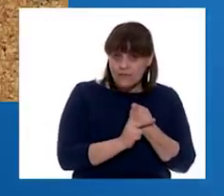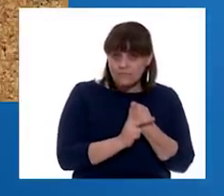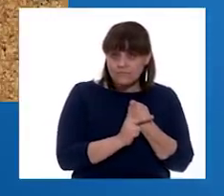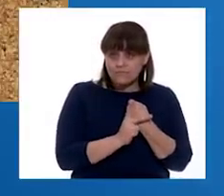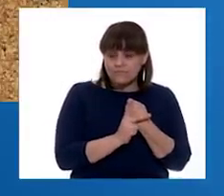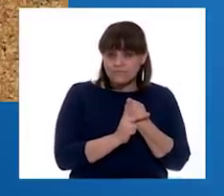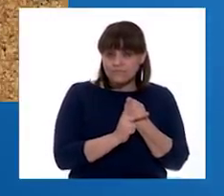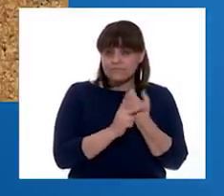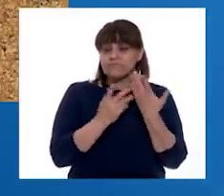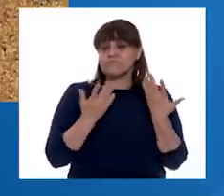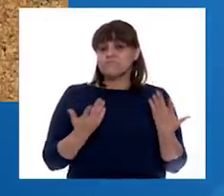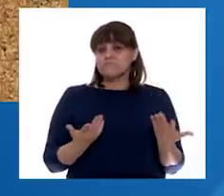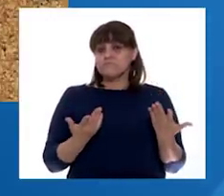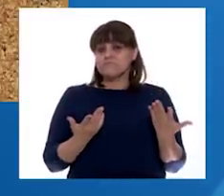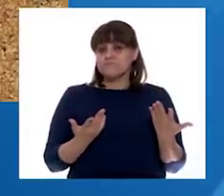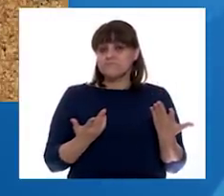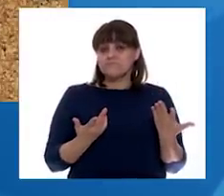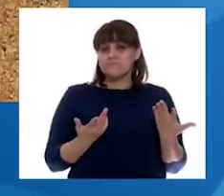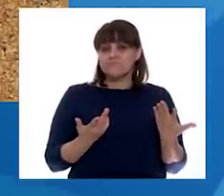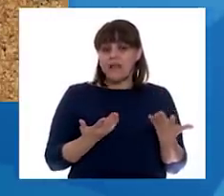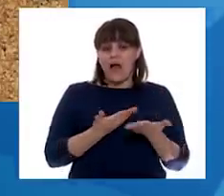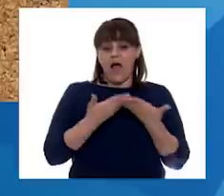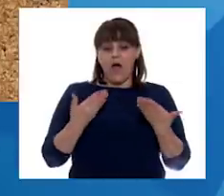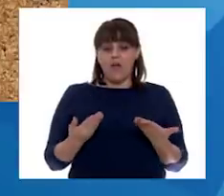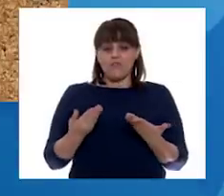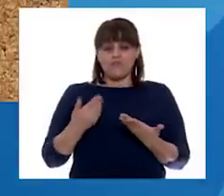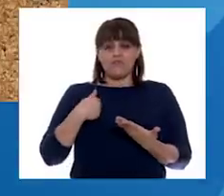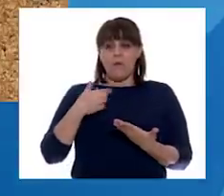mismo como su Alteza Serenísima,